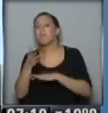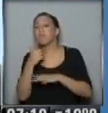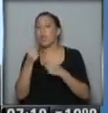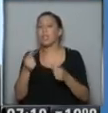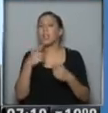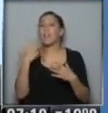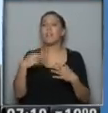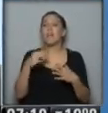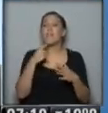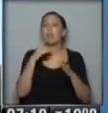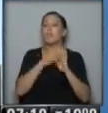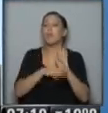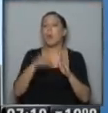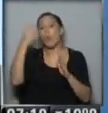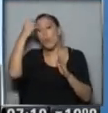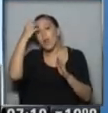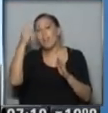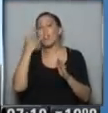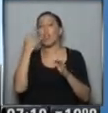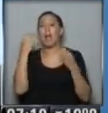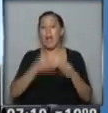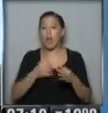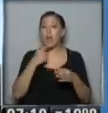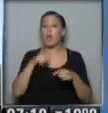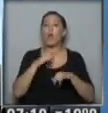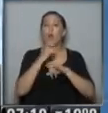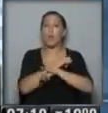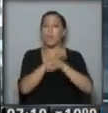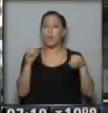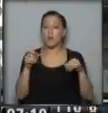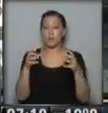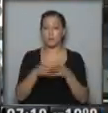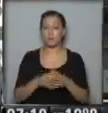dentro del ordenamiento jurídico y vigente, decía el comunicado del bloque regional.